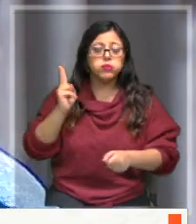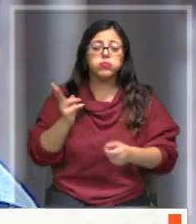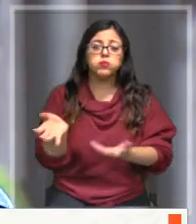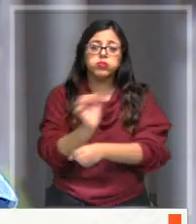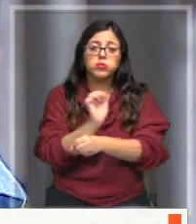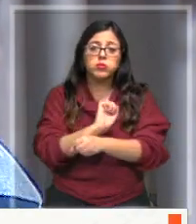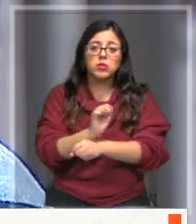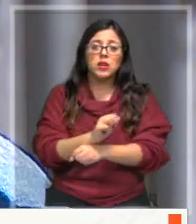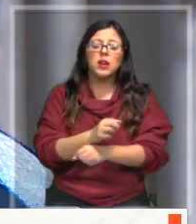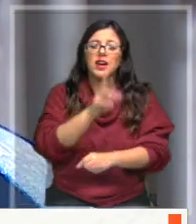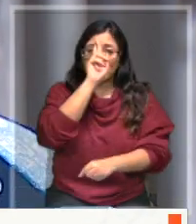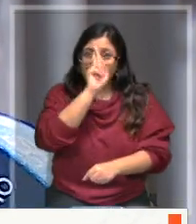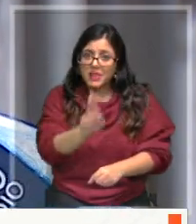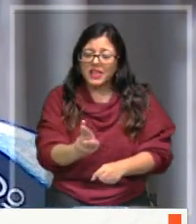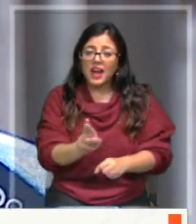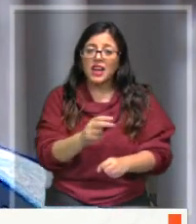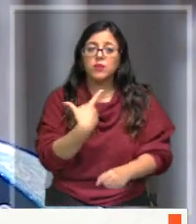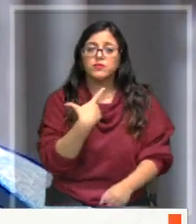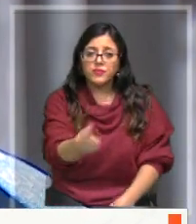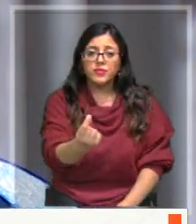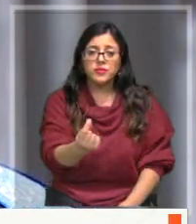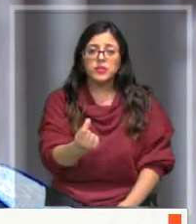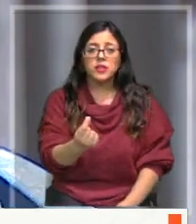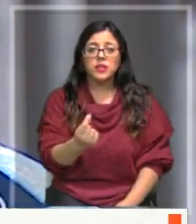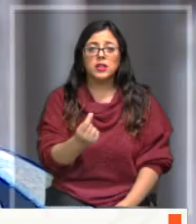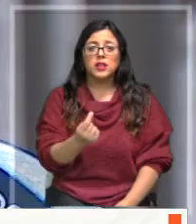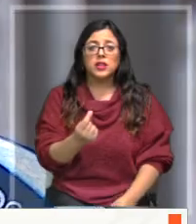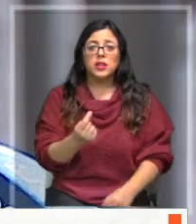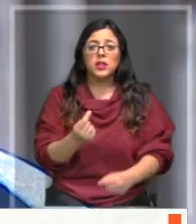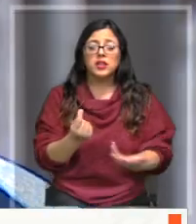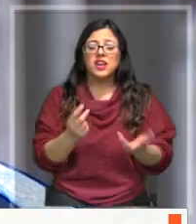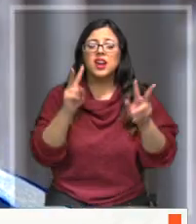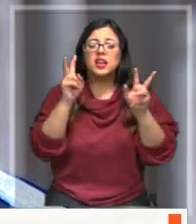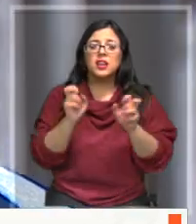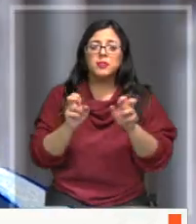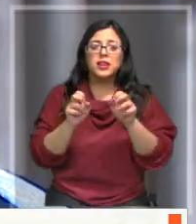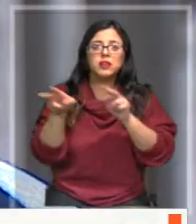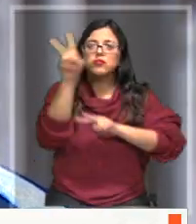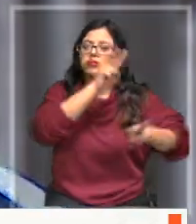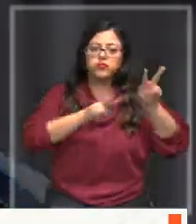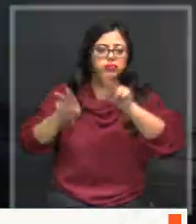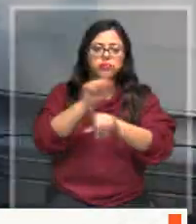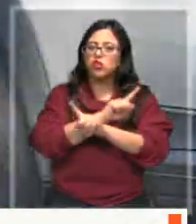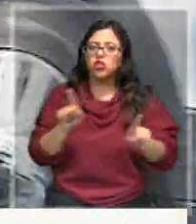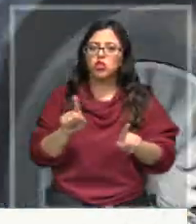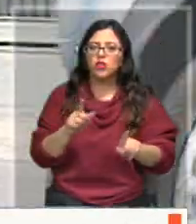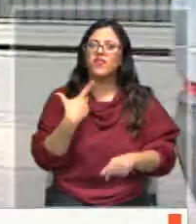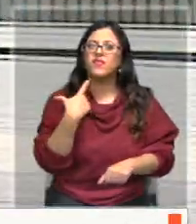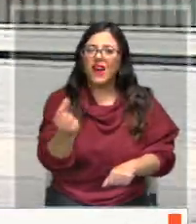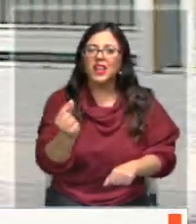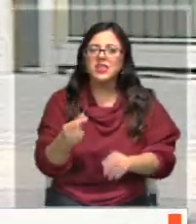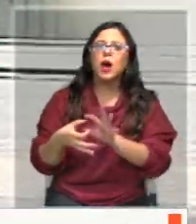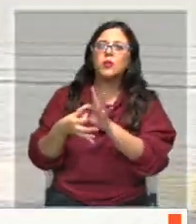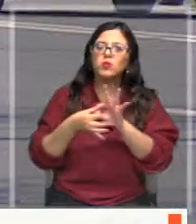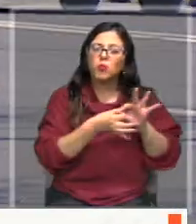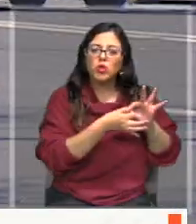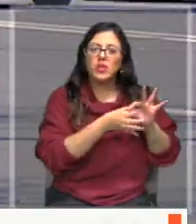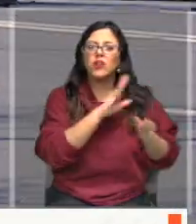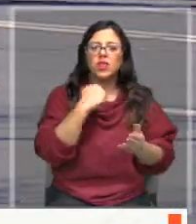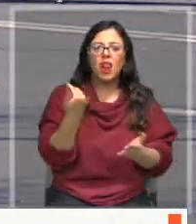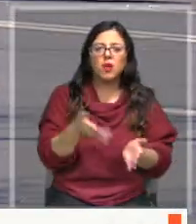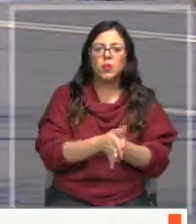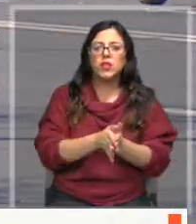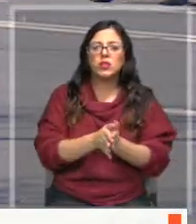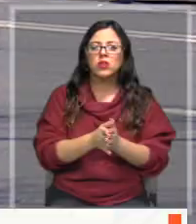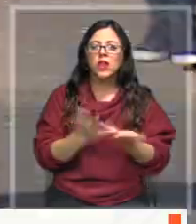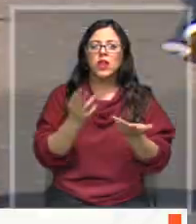la velocidad y dejar de lado cualquier distractor recordemos que la velocidad la principal causa de muerte punto ciegos altas velocidades